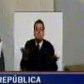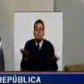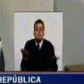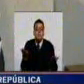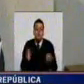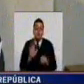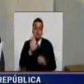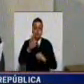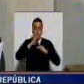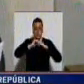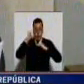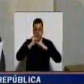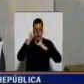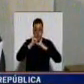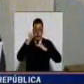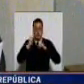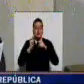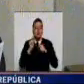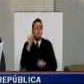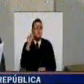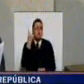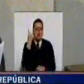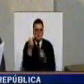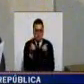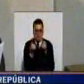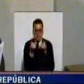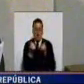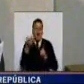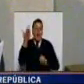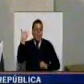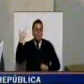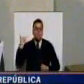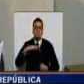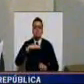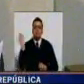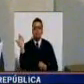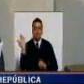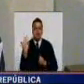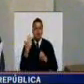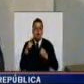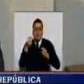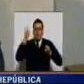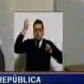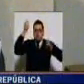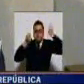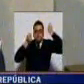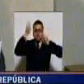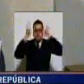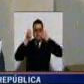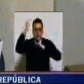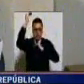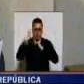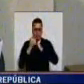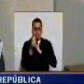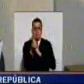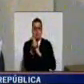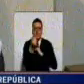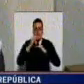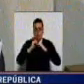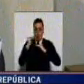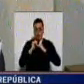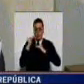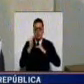dólares, el precio del primer intento de subasta, el que les fracasó, y la subasta que se pudo hacer, hubo un detrimento en dólares para el